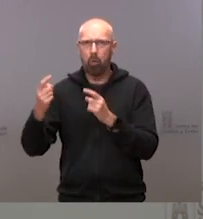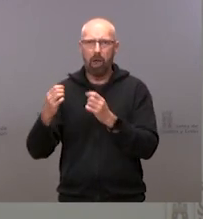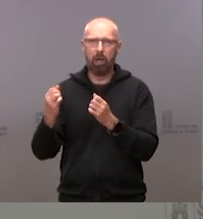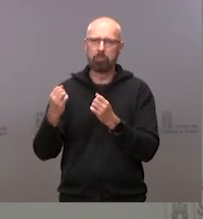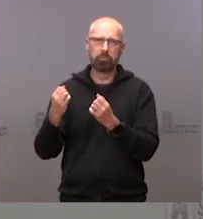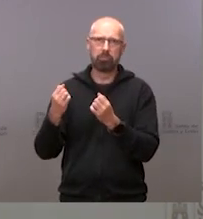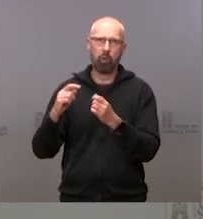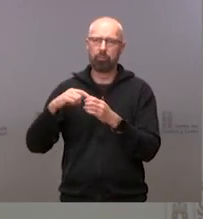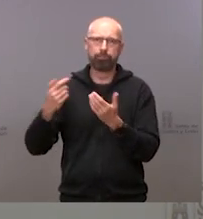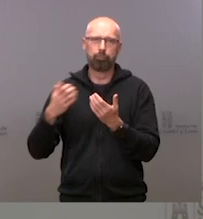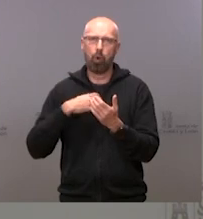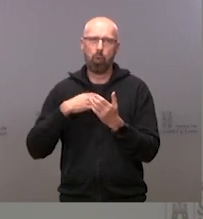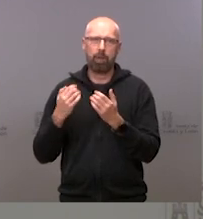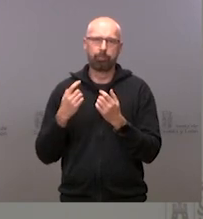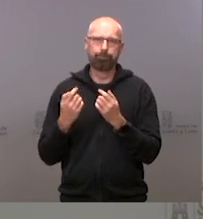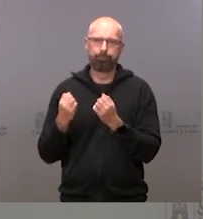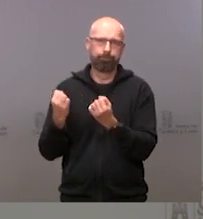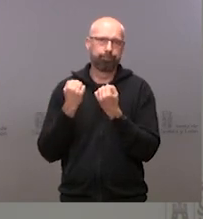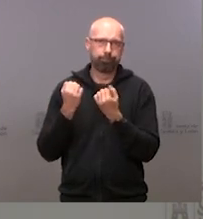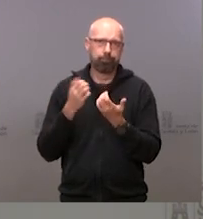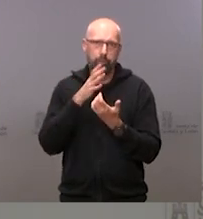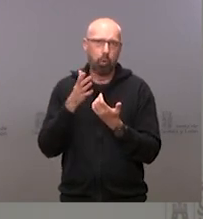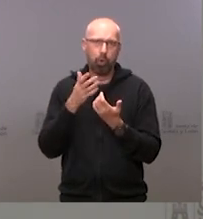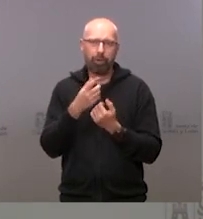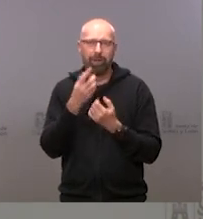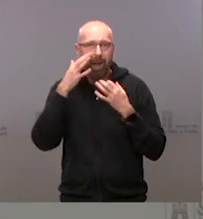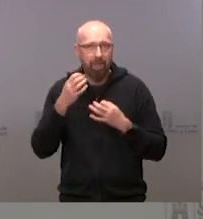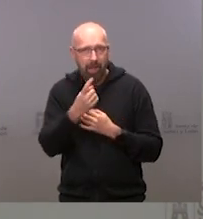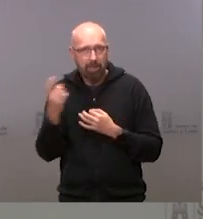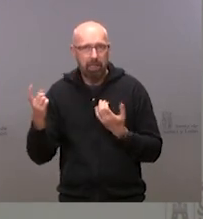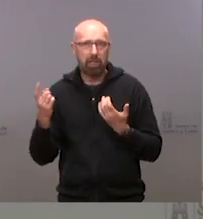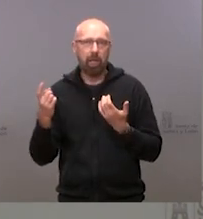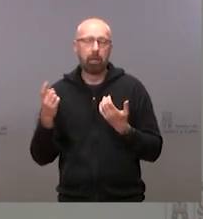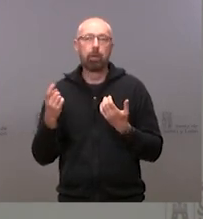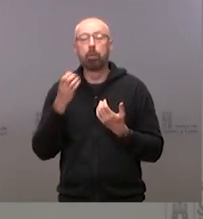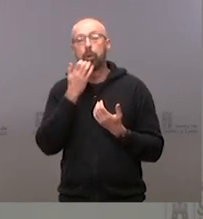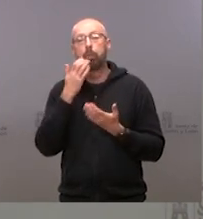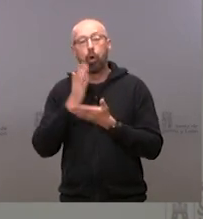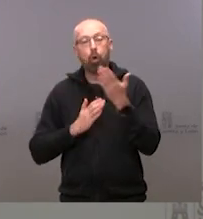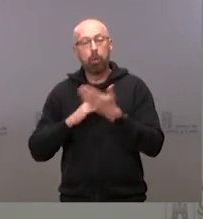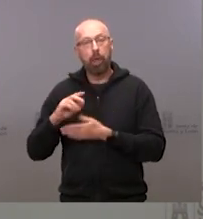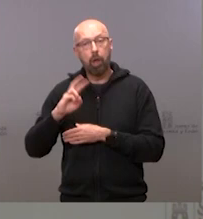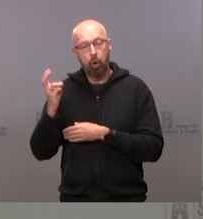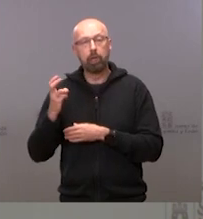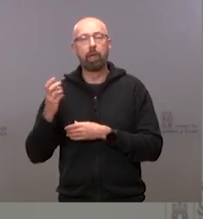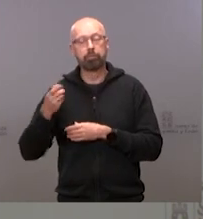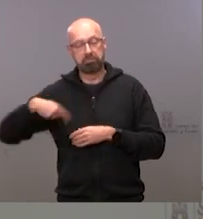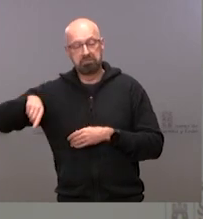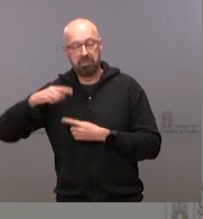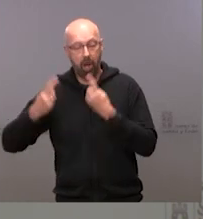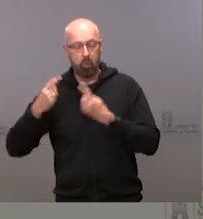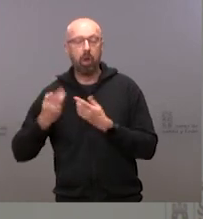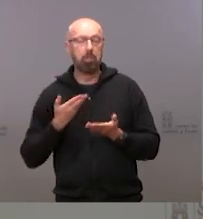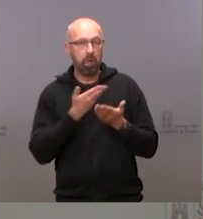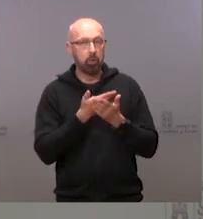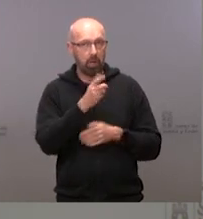autónomos que las necesitan de manera alternativa a algunas comunidades autónomas hemos pedido también que se